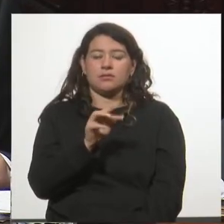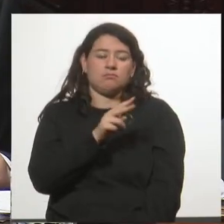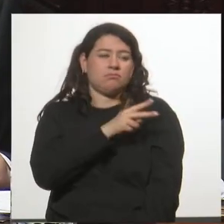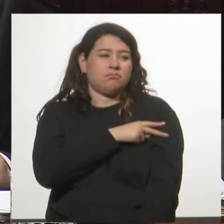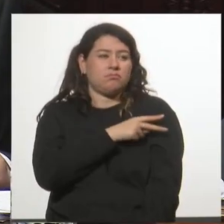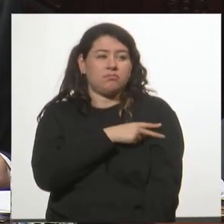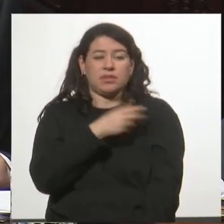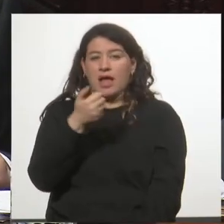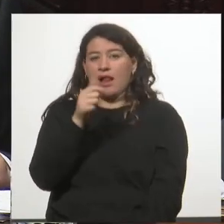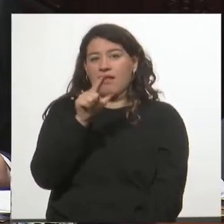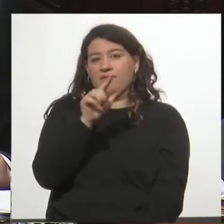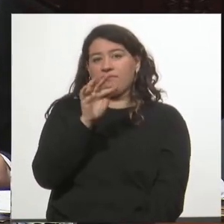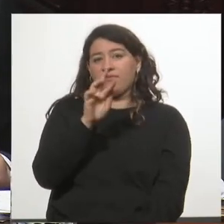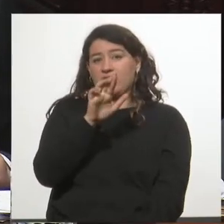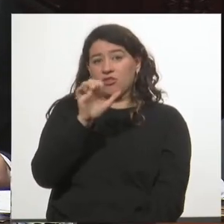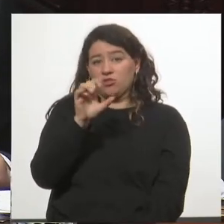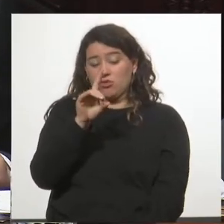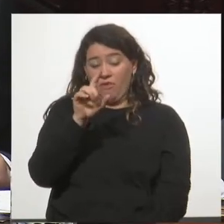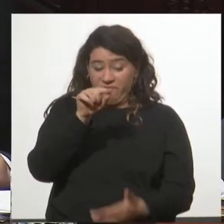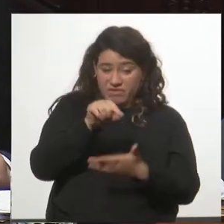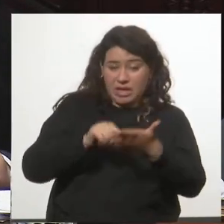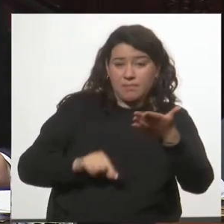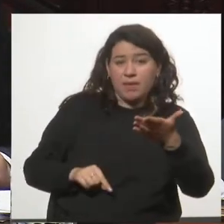alfredo clave y confirma